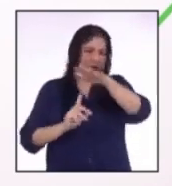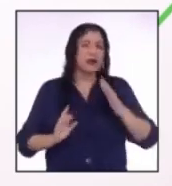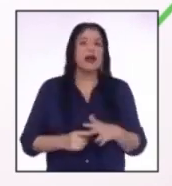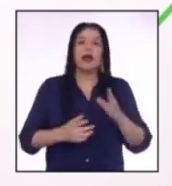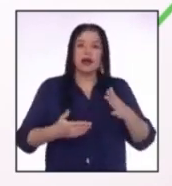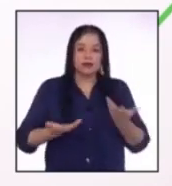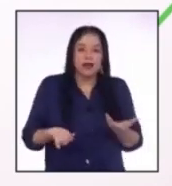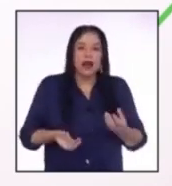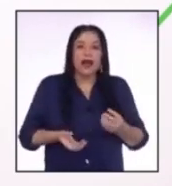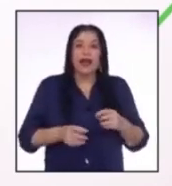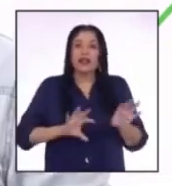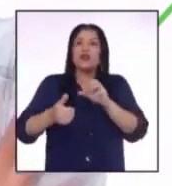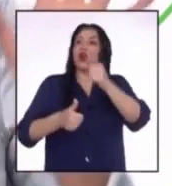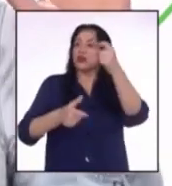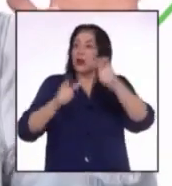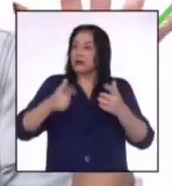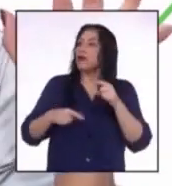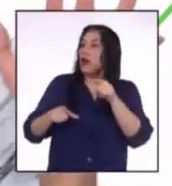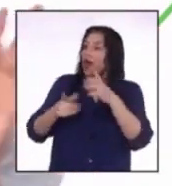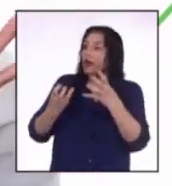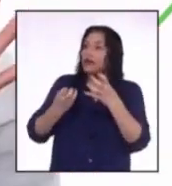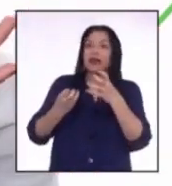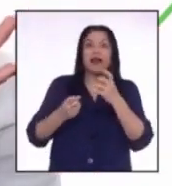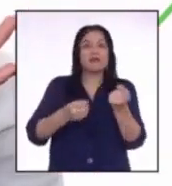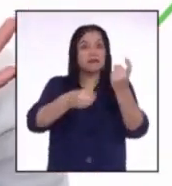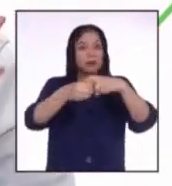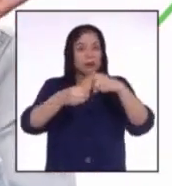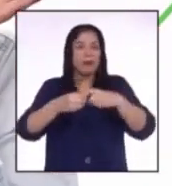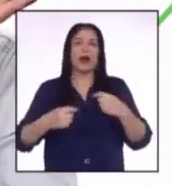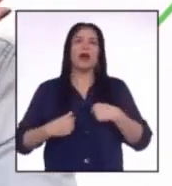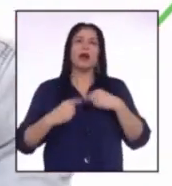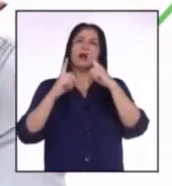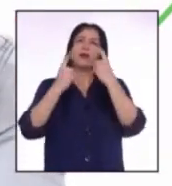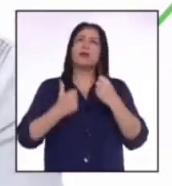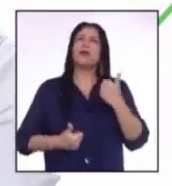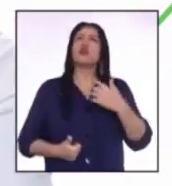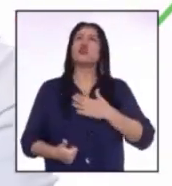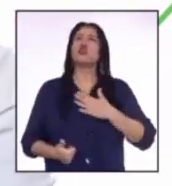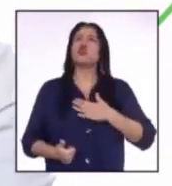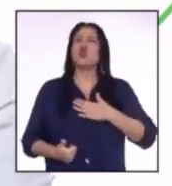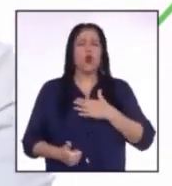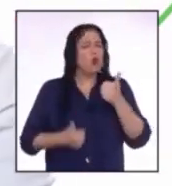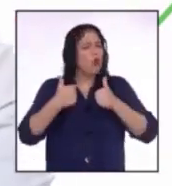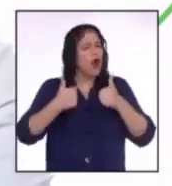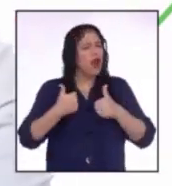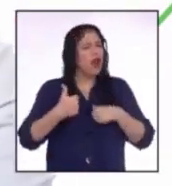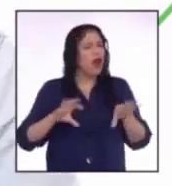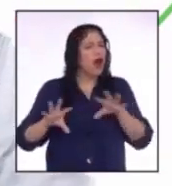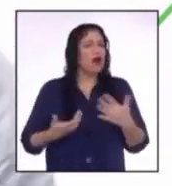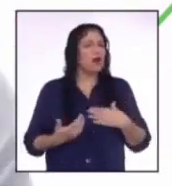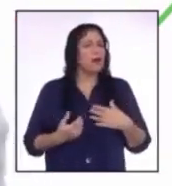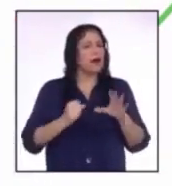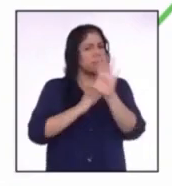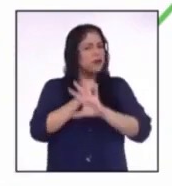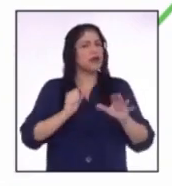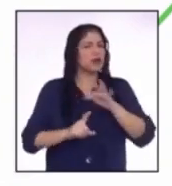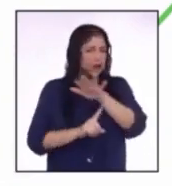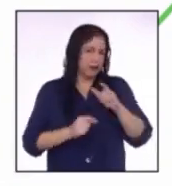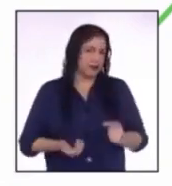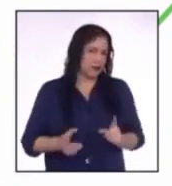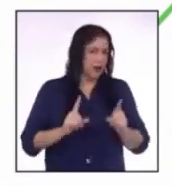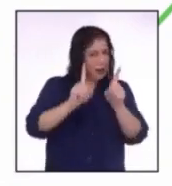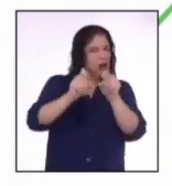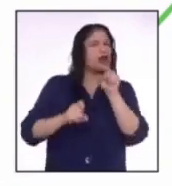otras personas a tomar acciones además me hizo preguntarme qué acciones hago yo tú por